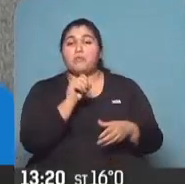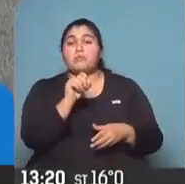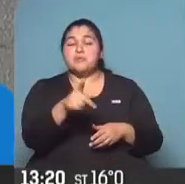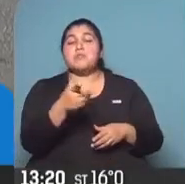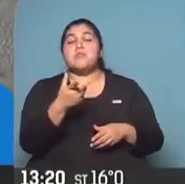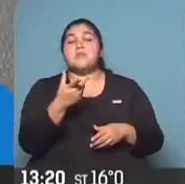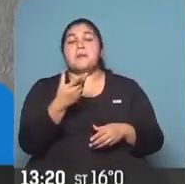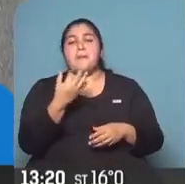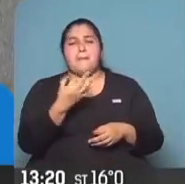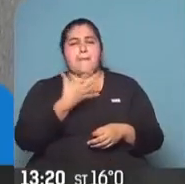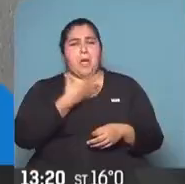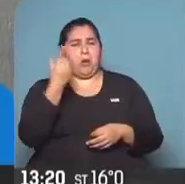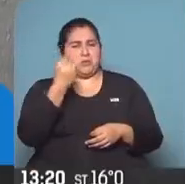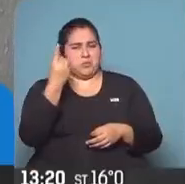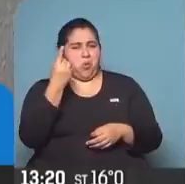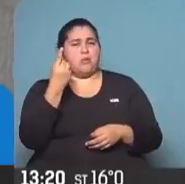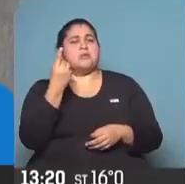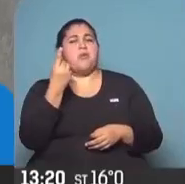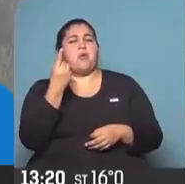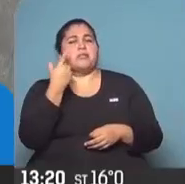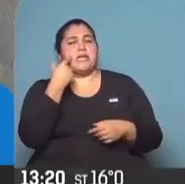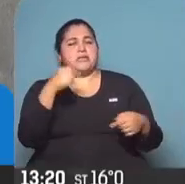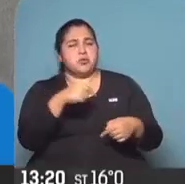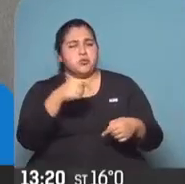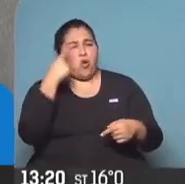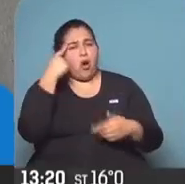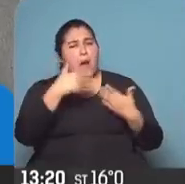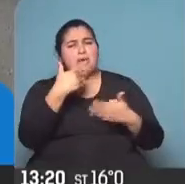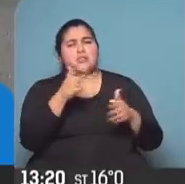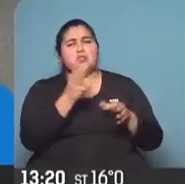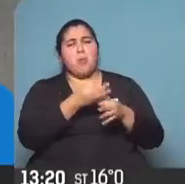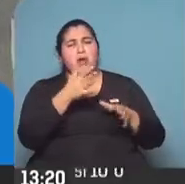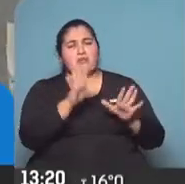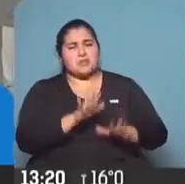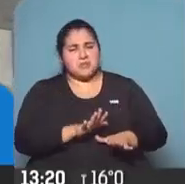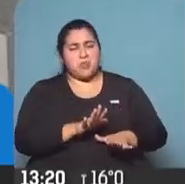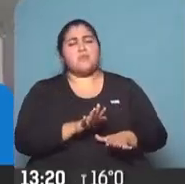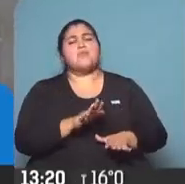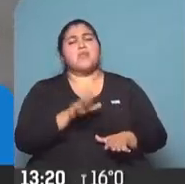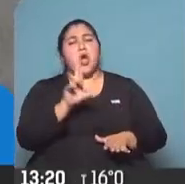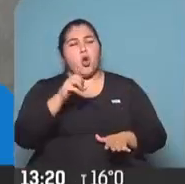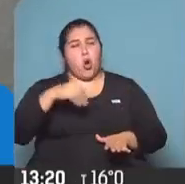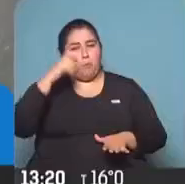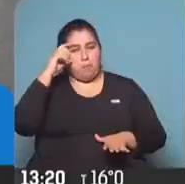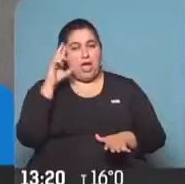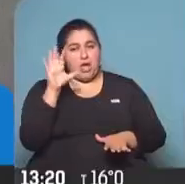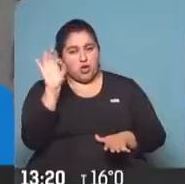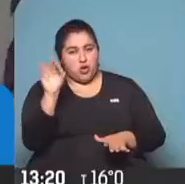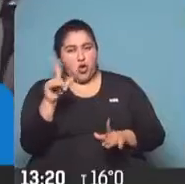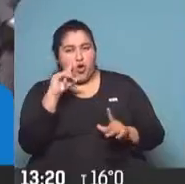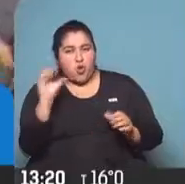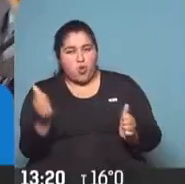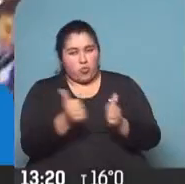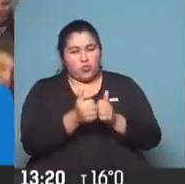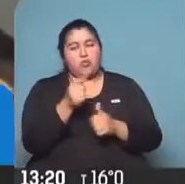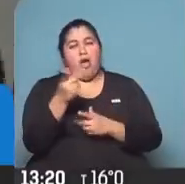señor director del instituto de capacitación especializada cabo jugar adolfo rodero y su ayudante